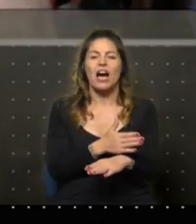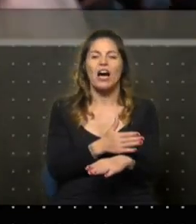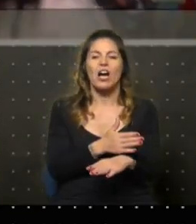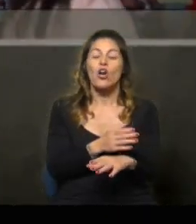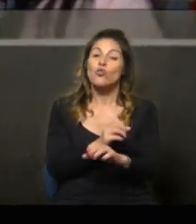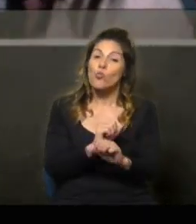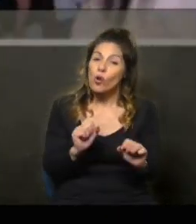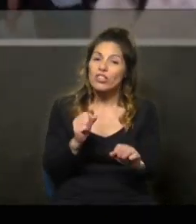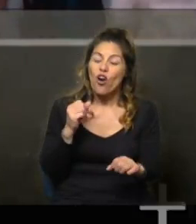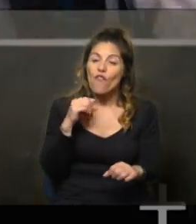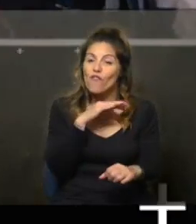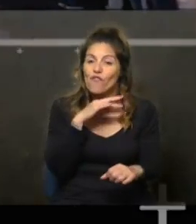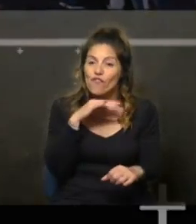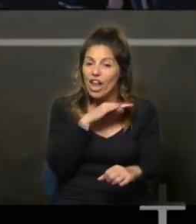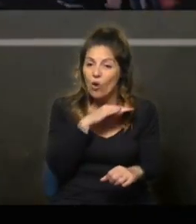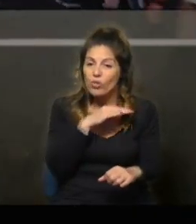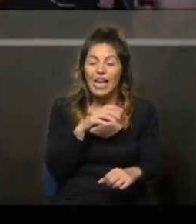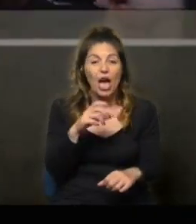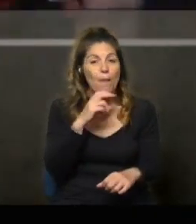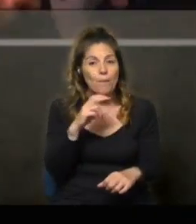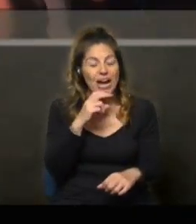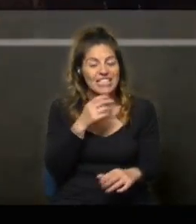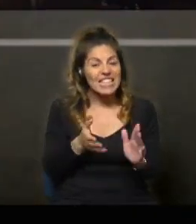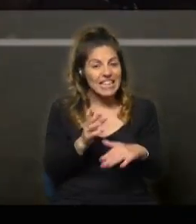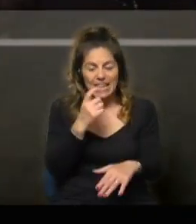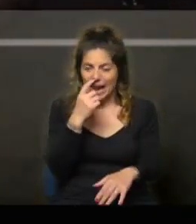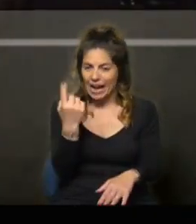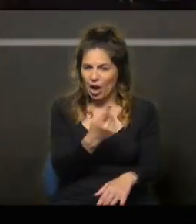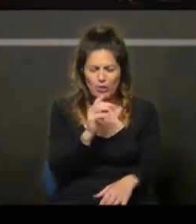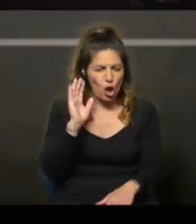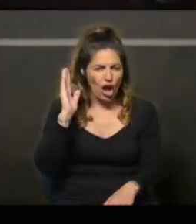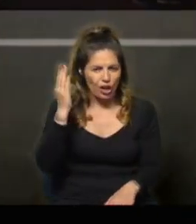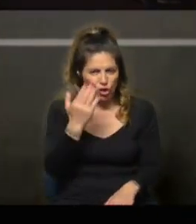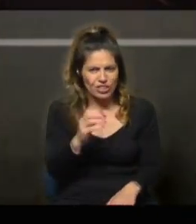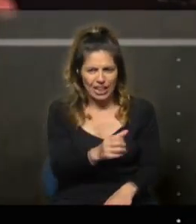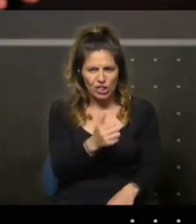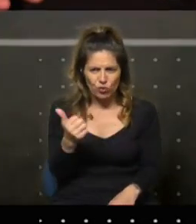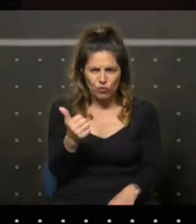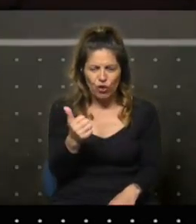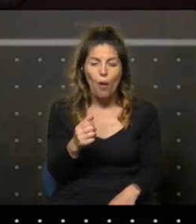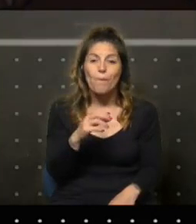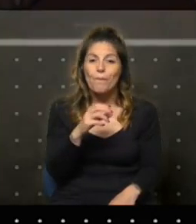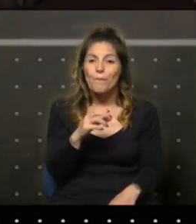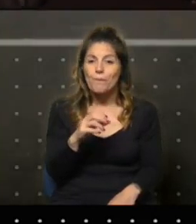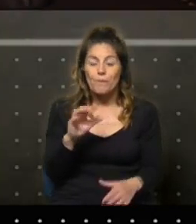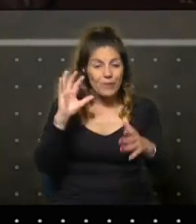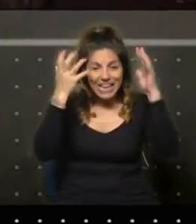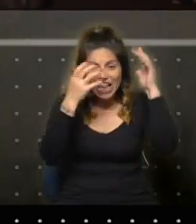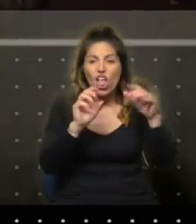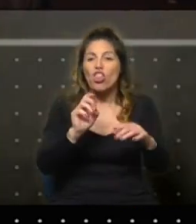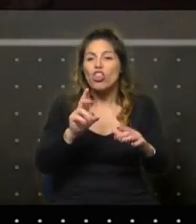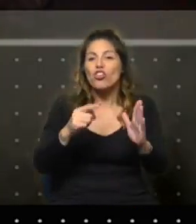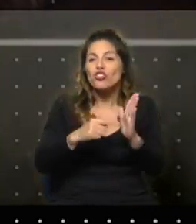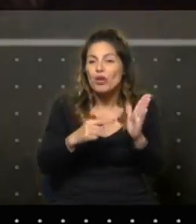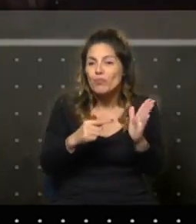fraude el hecho de que Sergio maa saliera tan rápidamente El Triunfo de Miley claro son 12 puntos no hay